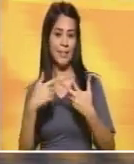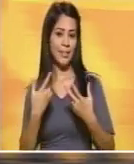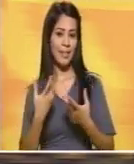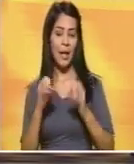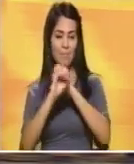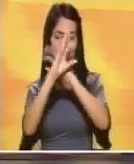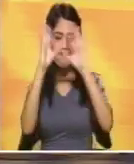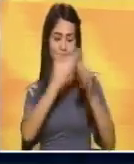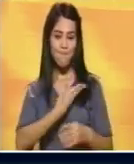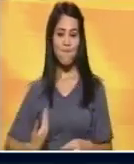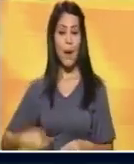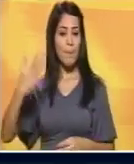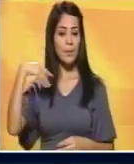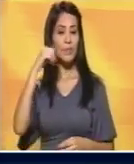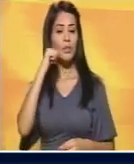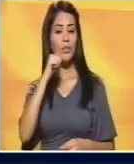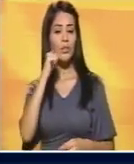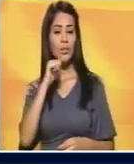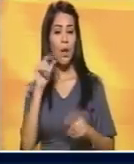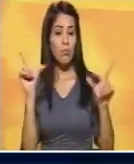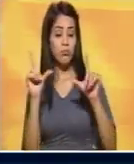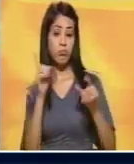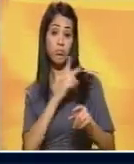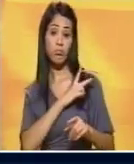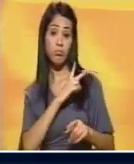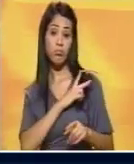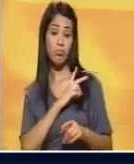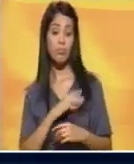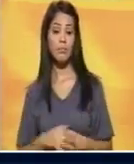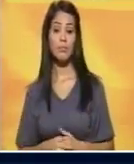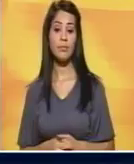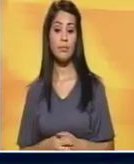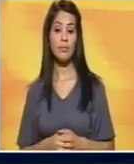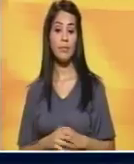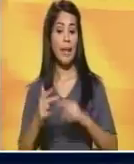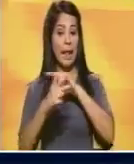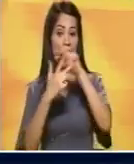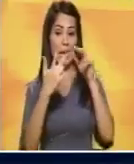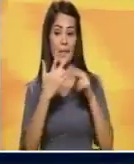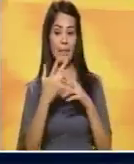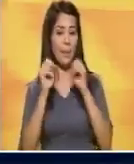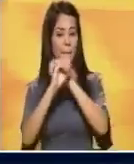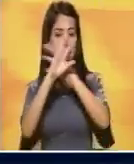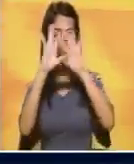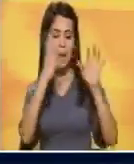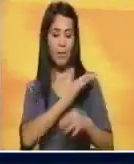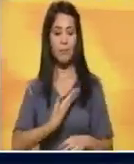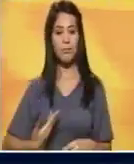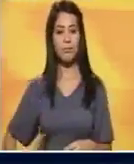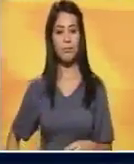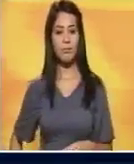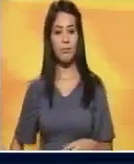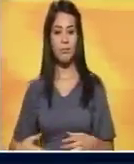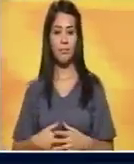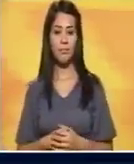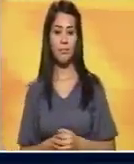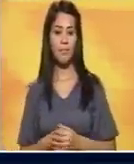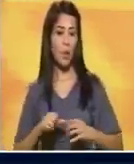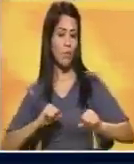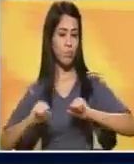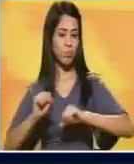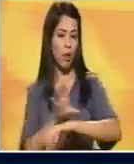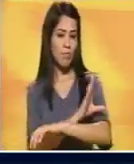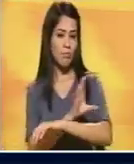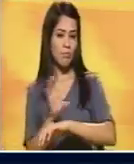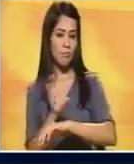Ser Miss. El pasado sábado, Venevisión transmitió desde el Gran Estudio 1 la tercera edición de La Magia de Ser Miss, que inició al ritmo de Jao el